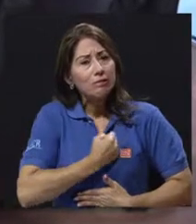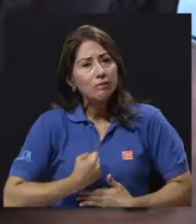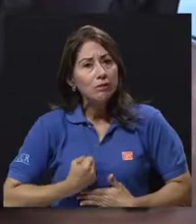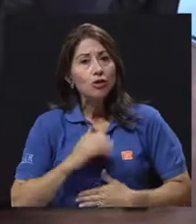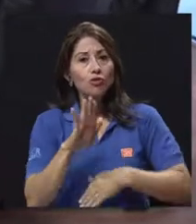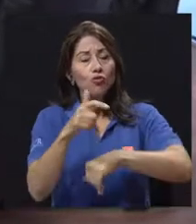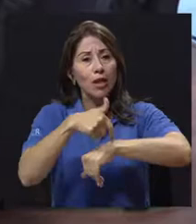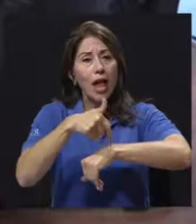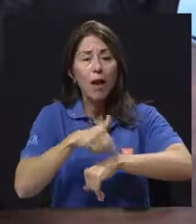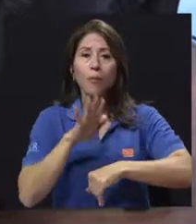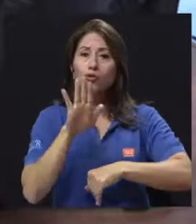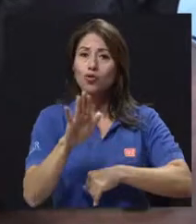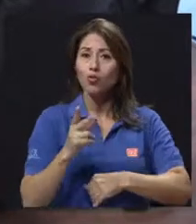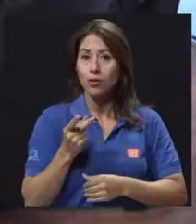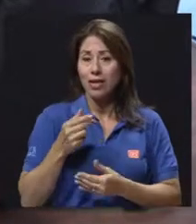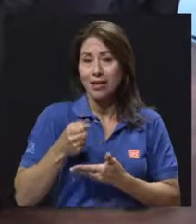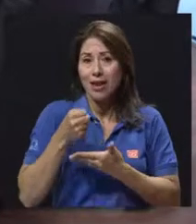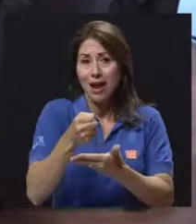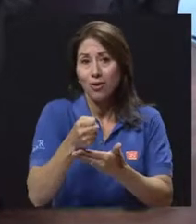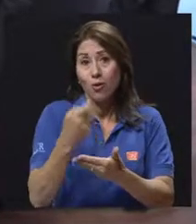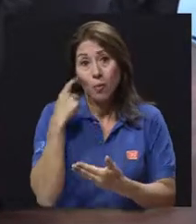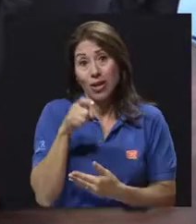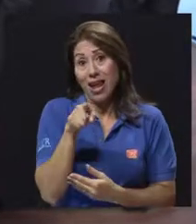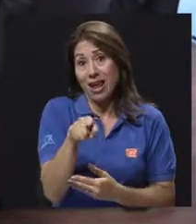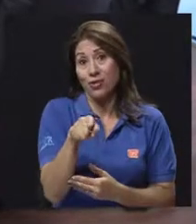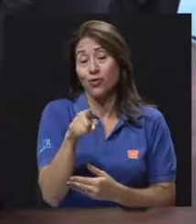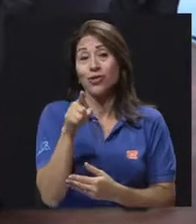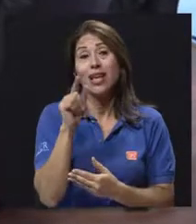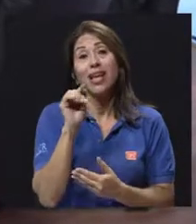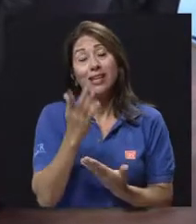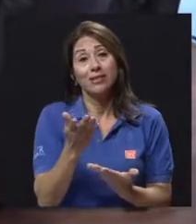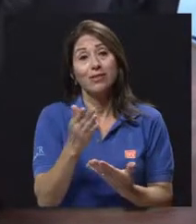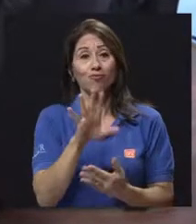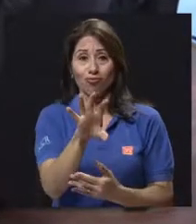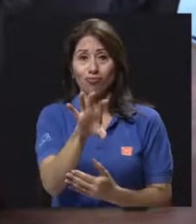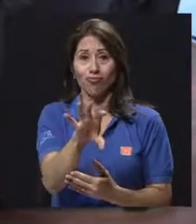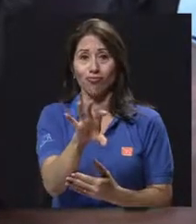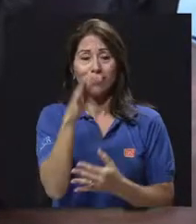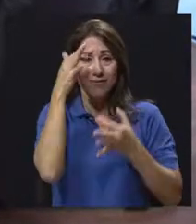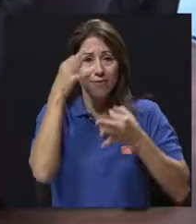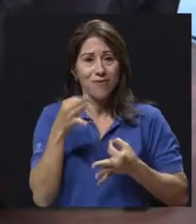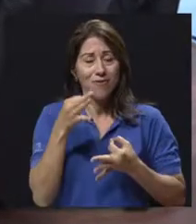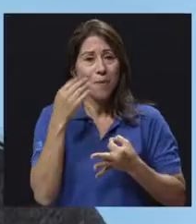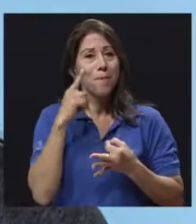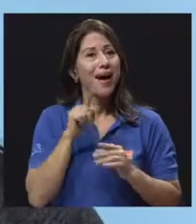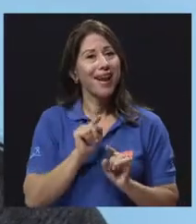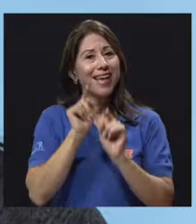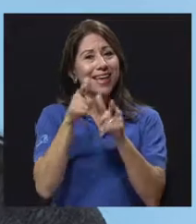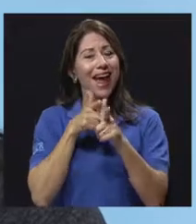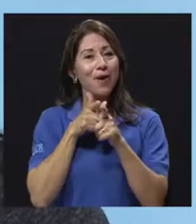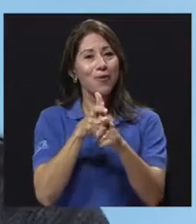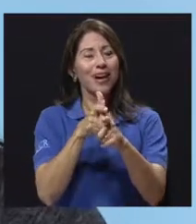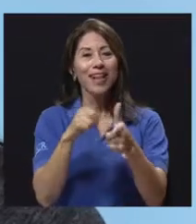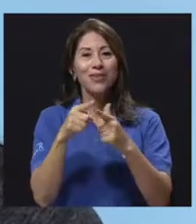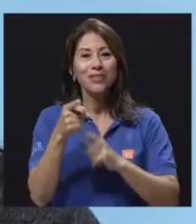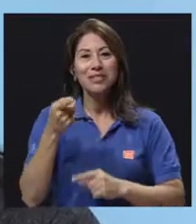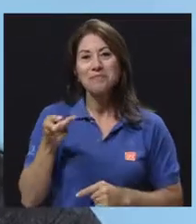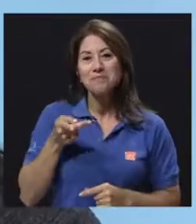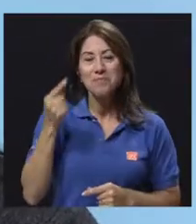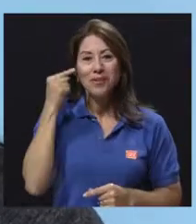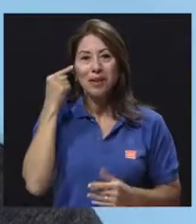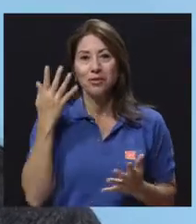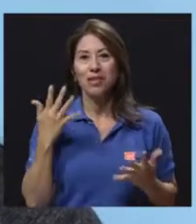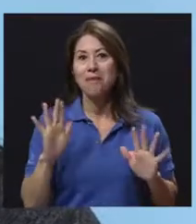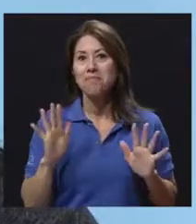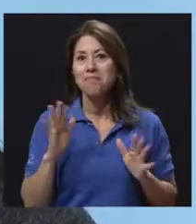sea, es una inversión que ellos toman de su propia vida para ir a correr. Entonces, a partir de ahí dijimos, hey,